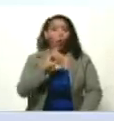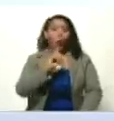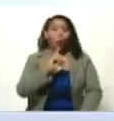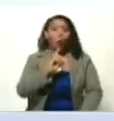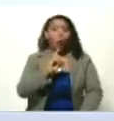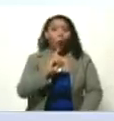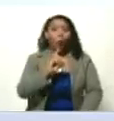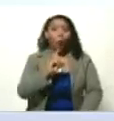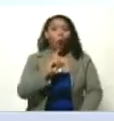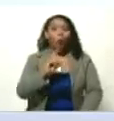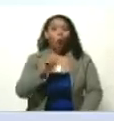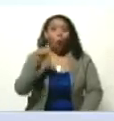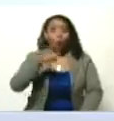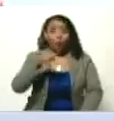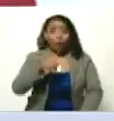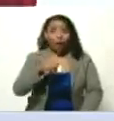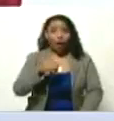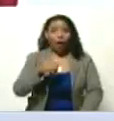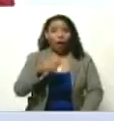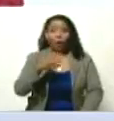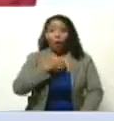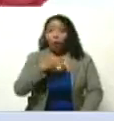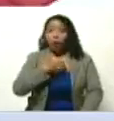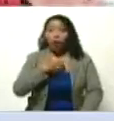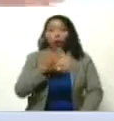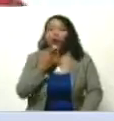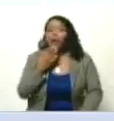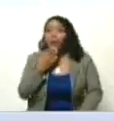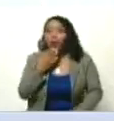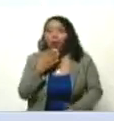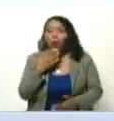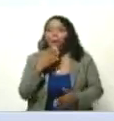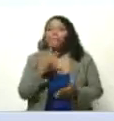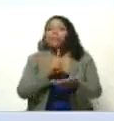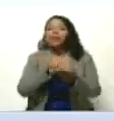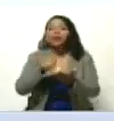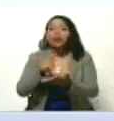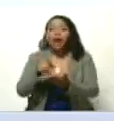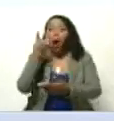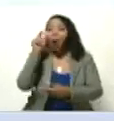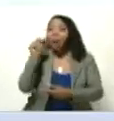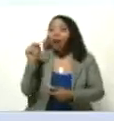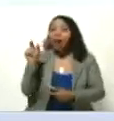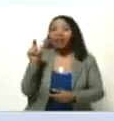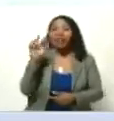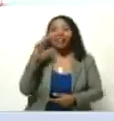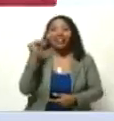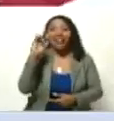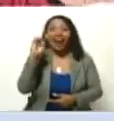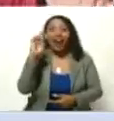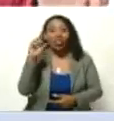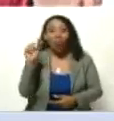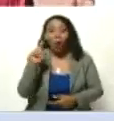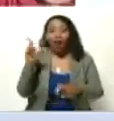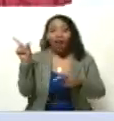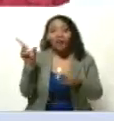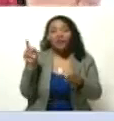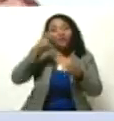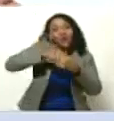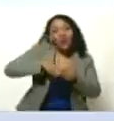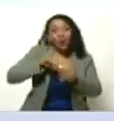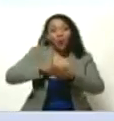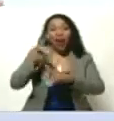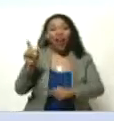como de aquí, como Ricardo Molina, para el partido, porque Ricardo Molina